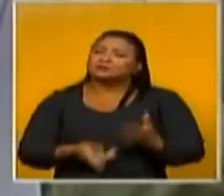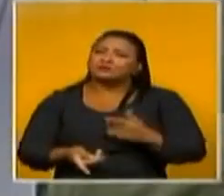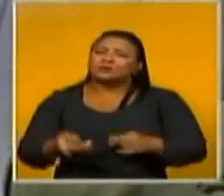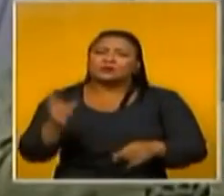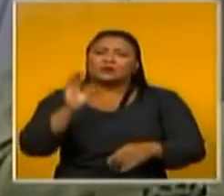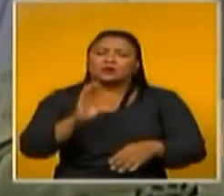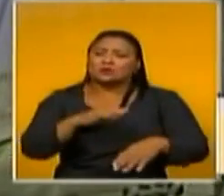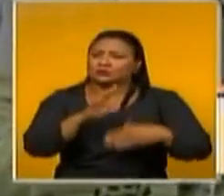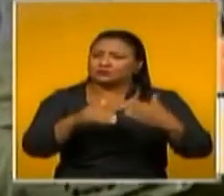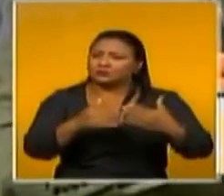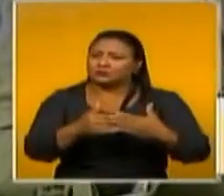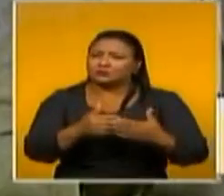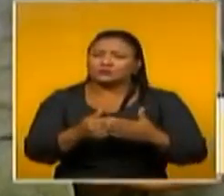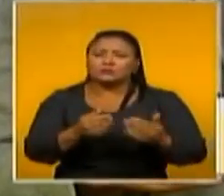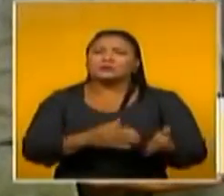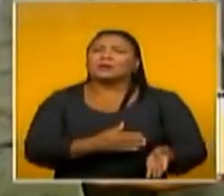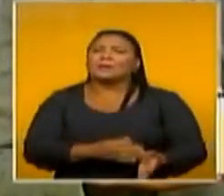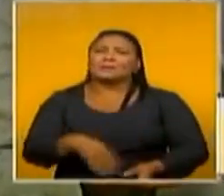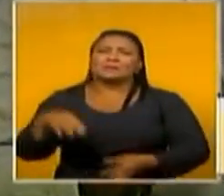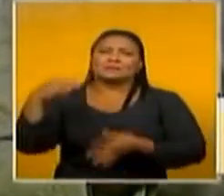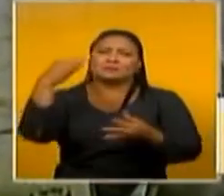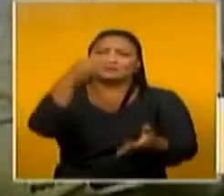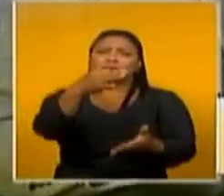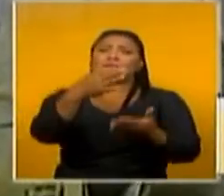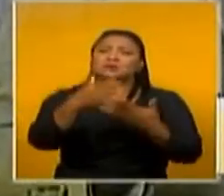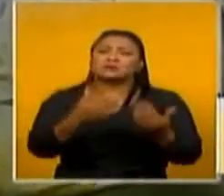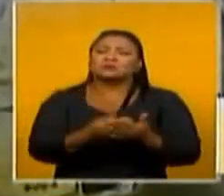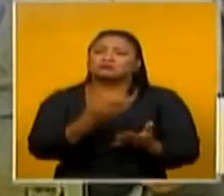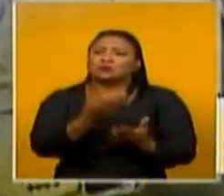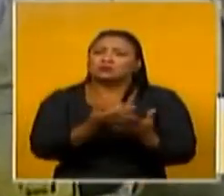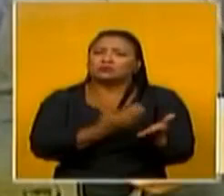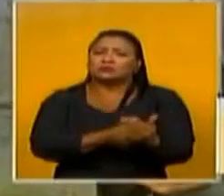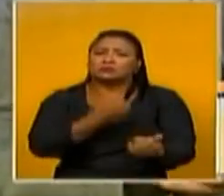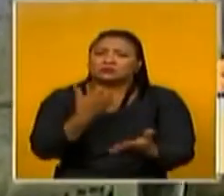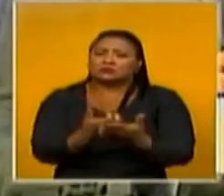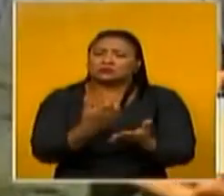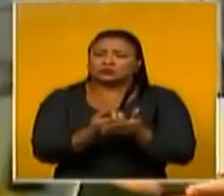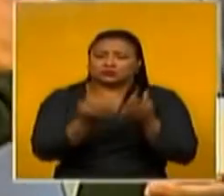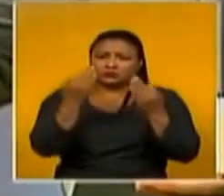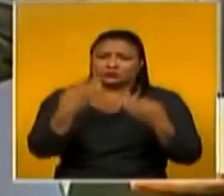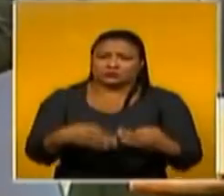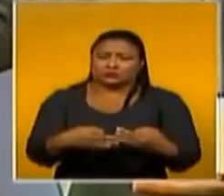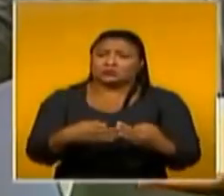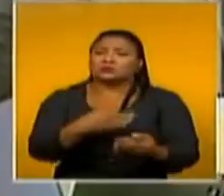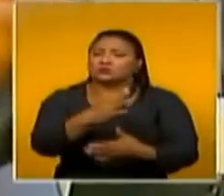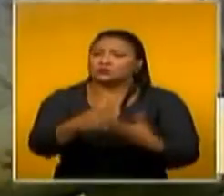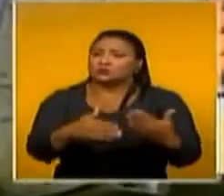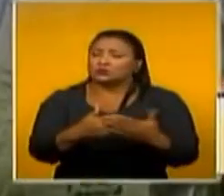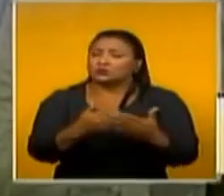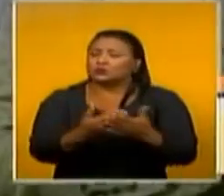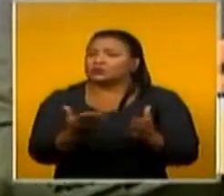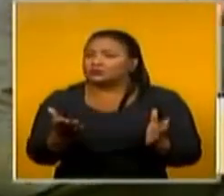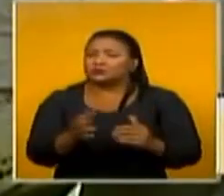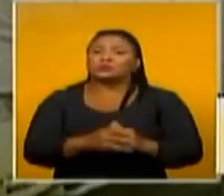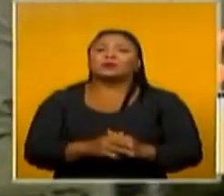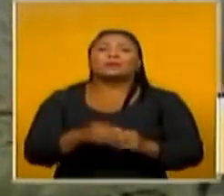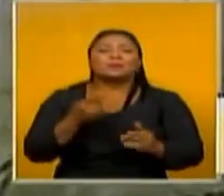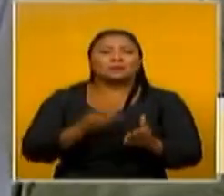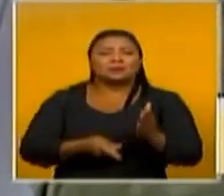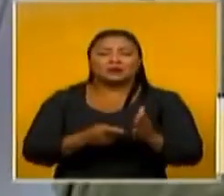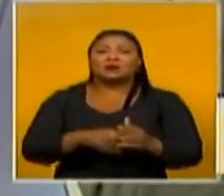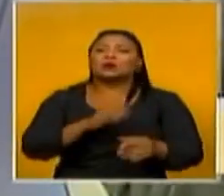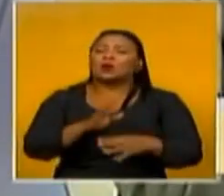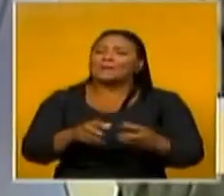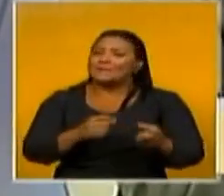a través de estos mecanismos se presente una propuesta económica real con financiamiento comercial, por ejemplo, para solventar este